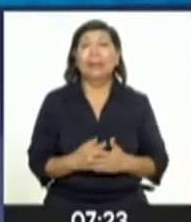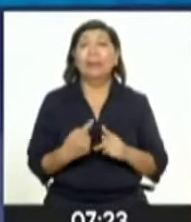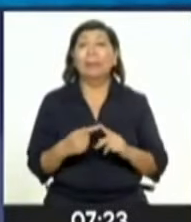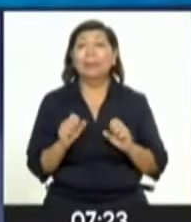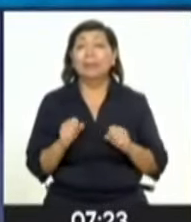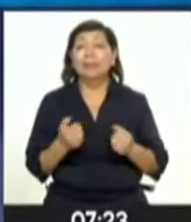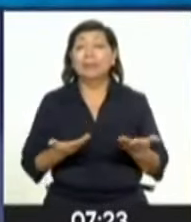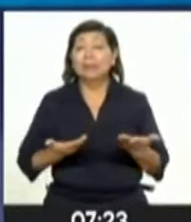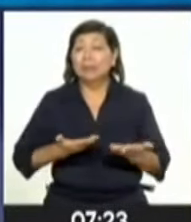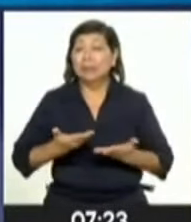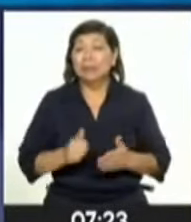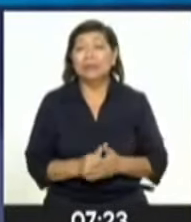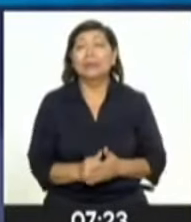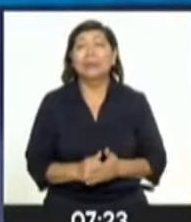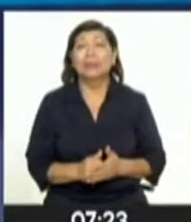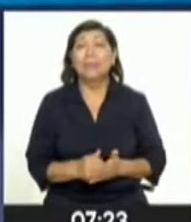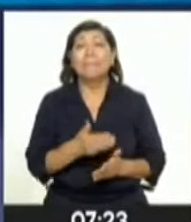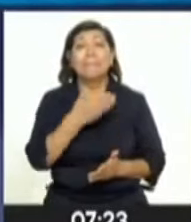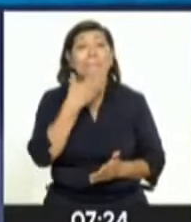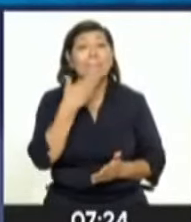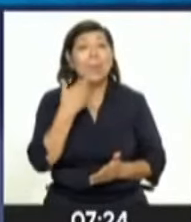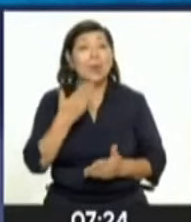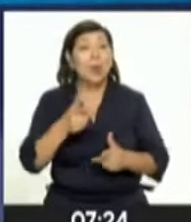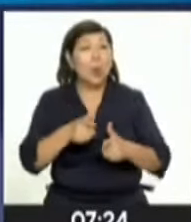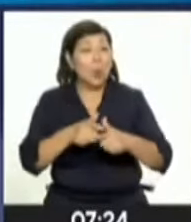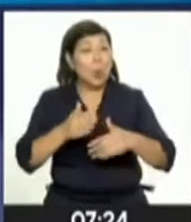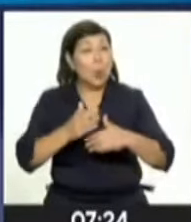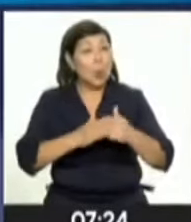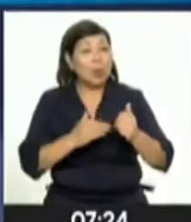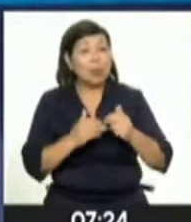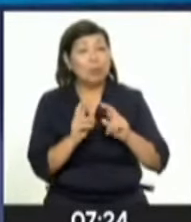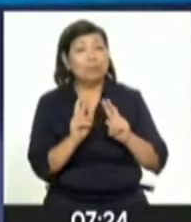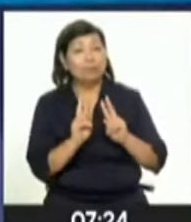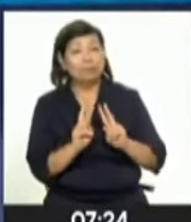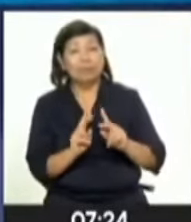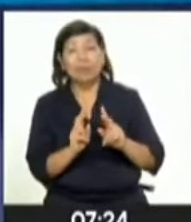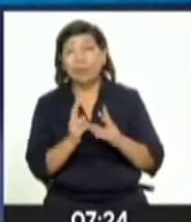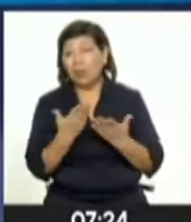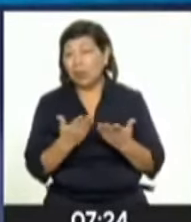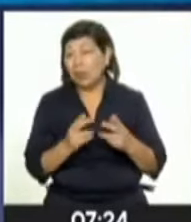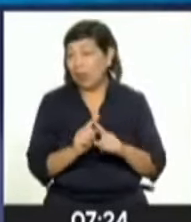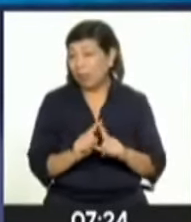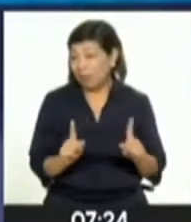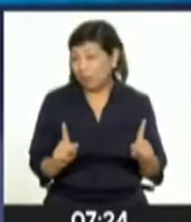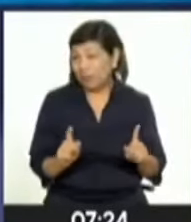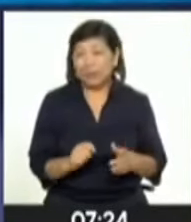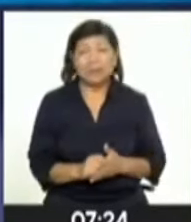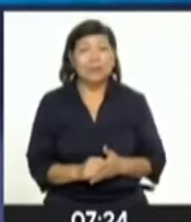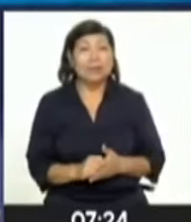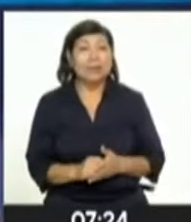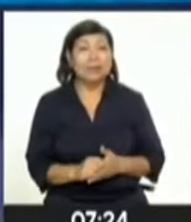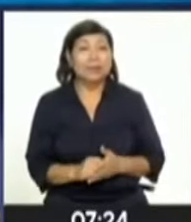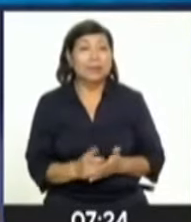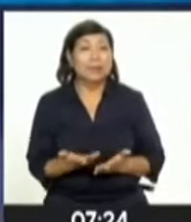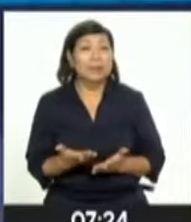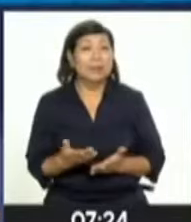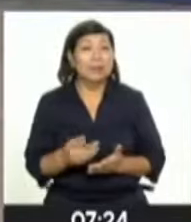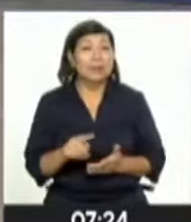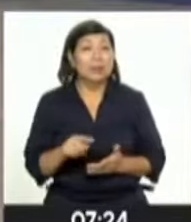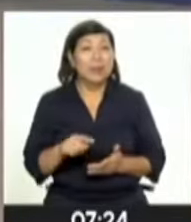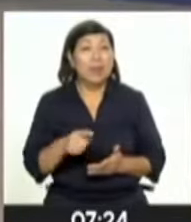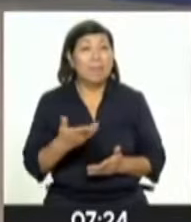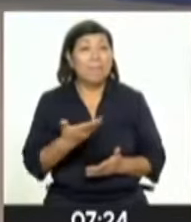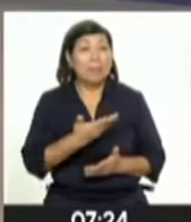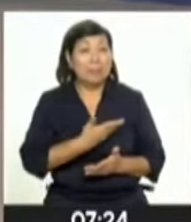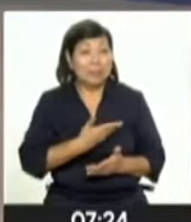para atender y mejorar nuestra infraestructura. Estamos viendo cosas diferentes. De la mano de la señora presidenta y